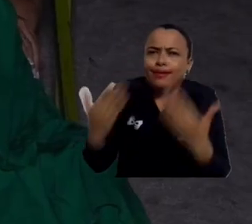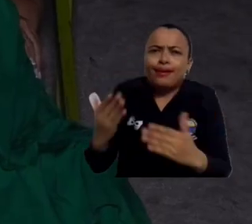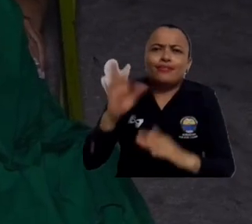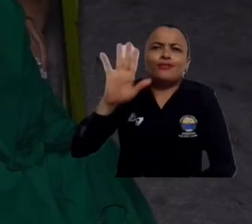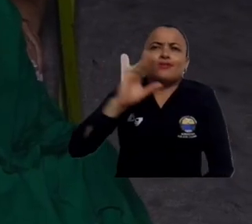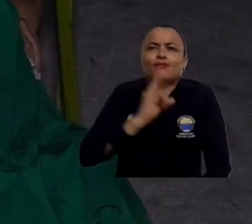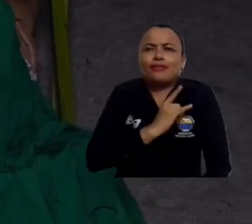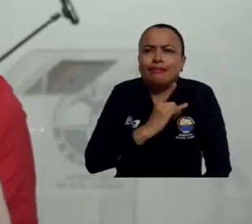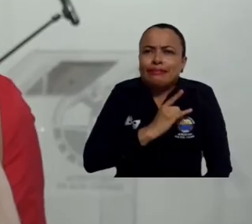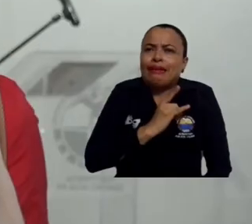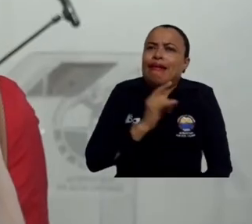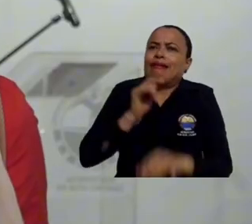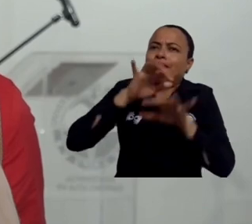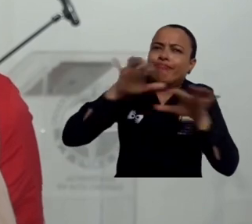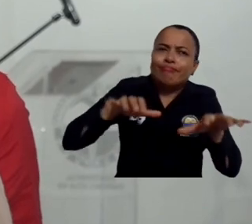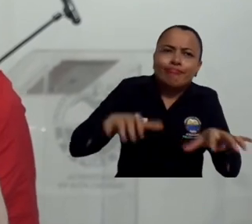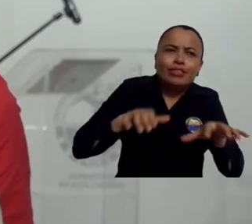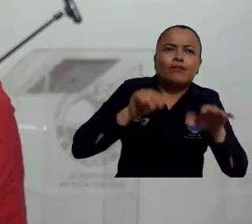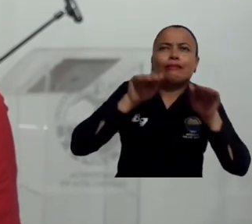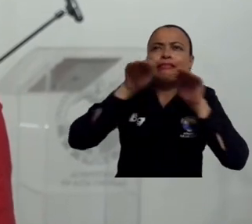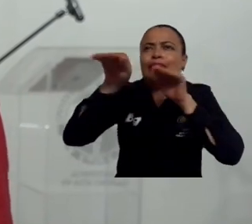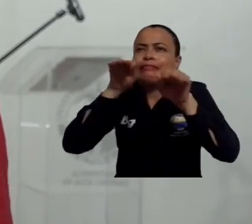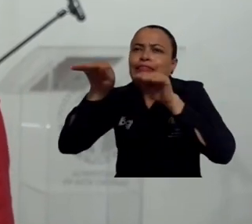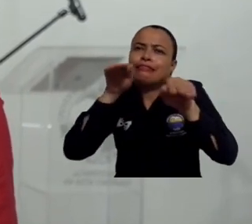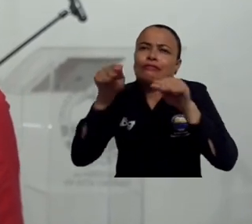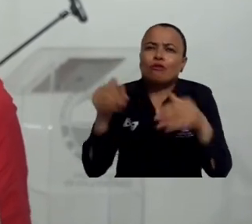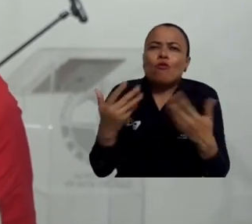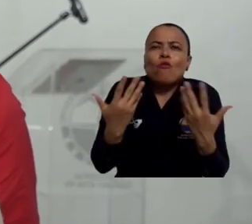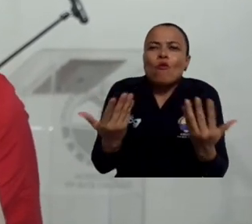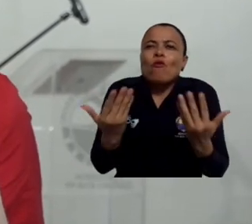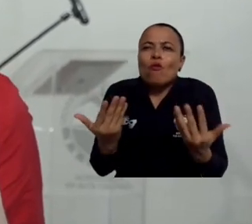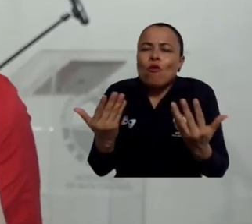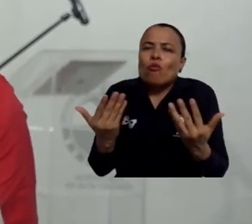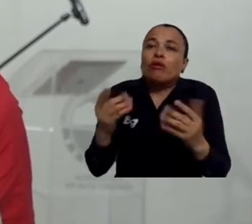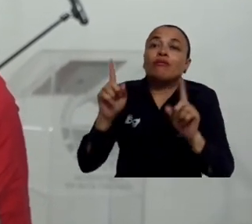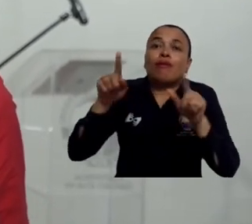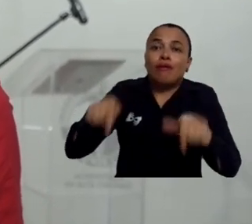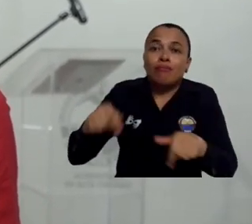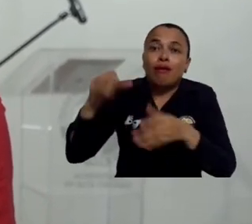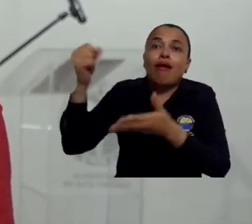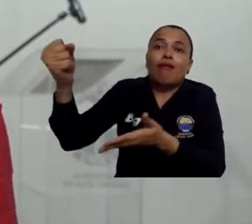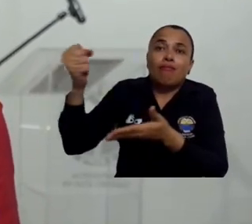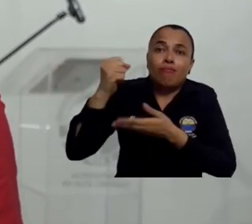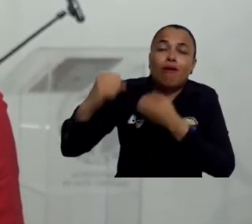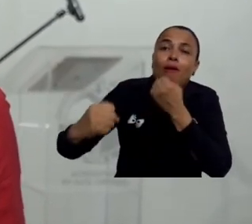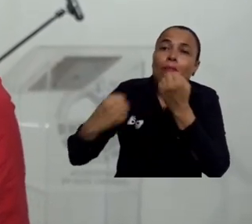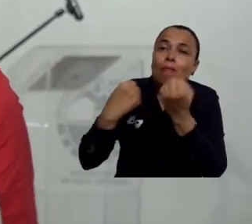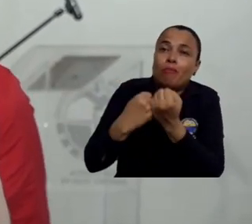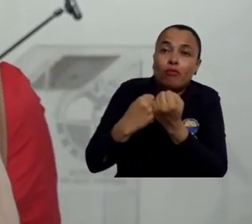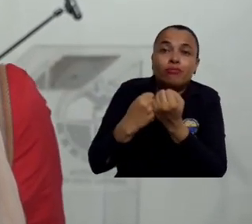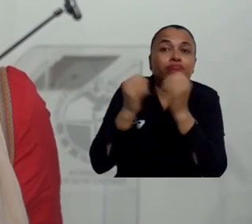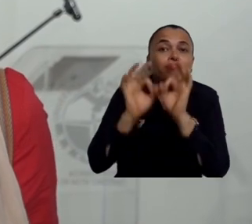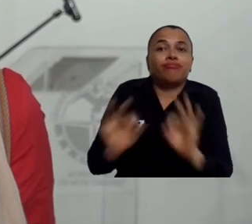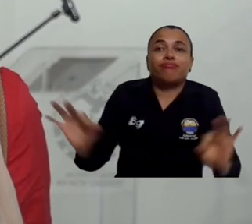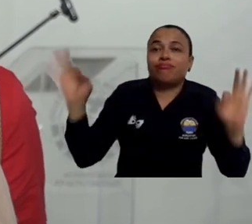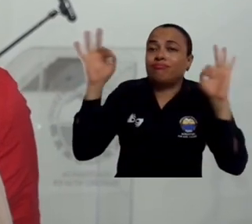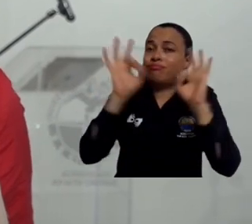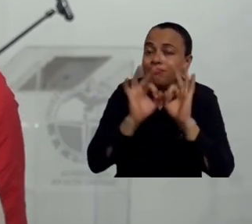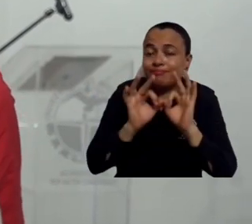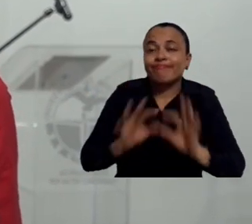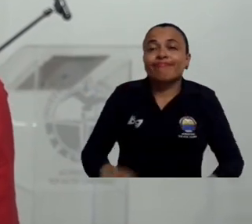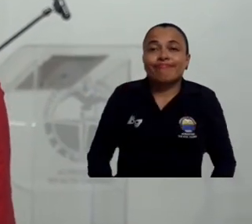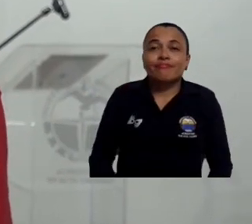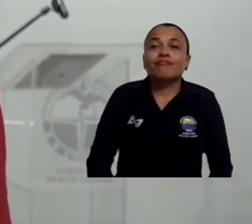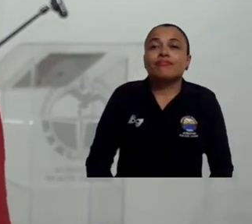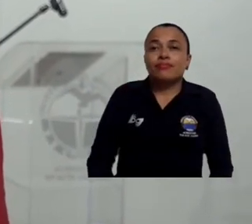la universidad por todo el ejercicio que hace en la promoción y divulgación del festival y también en el